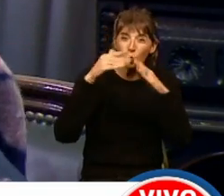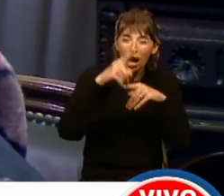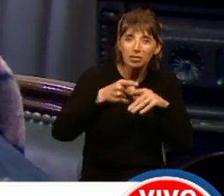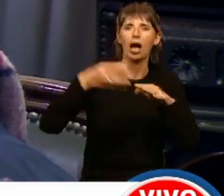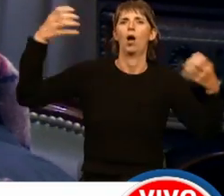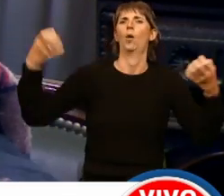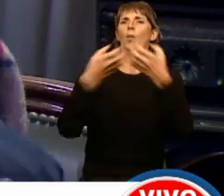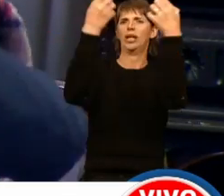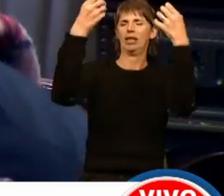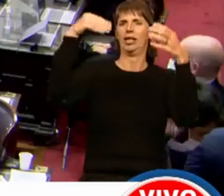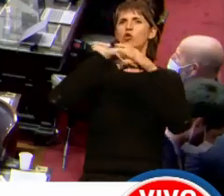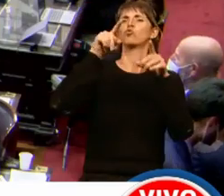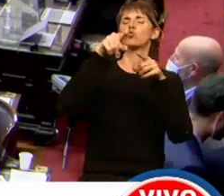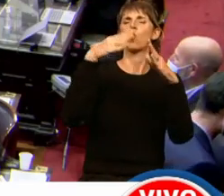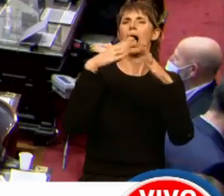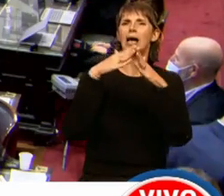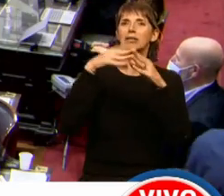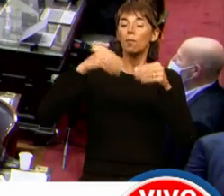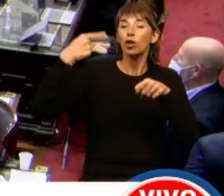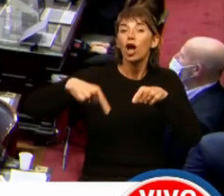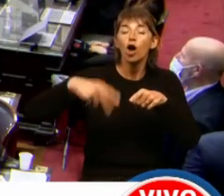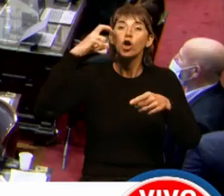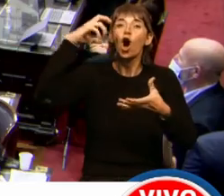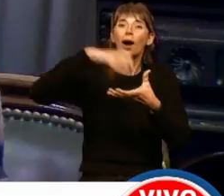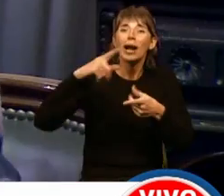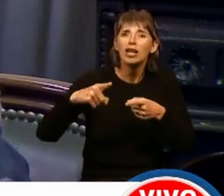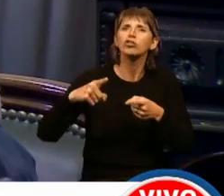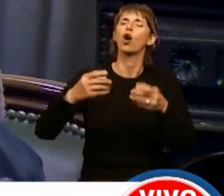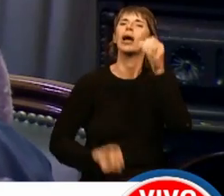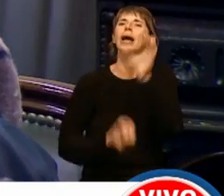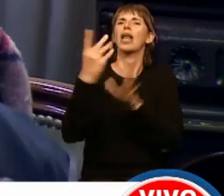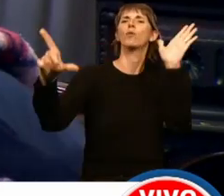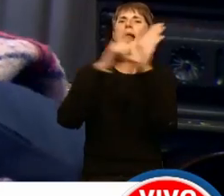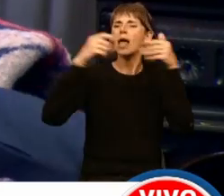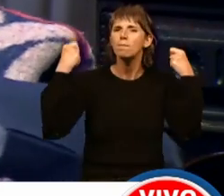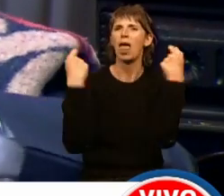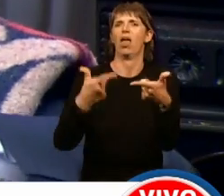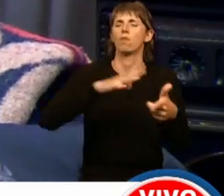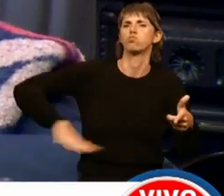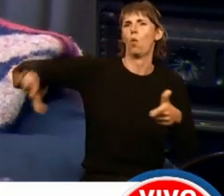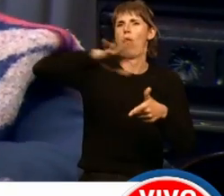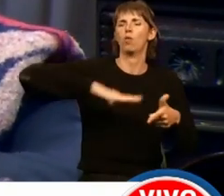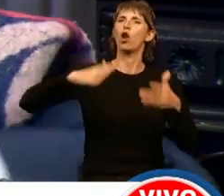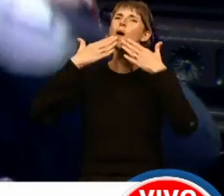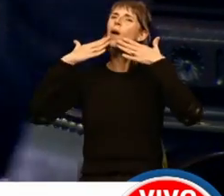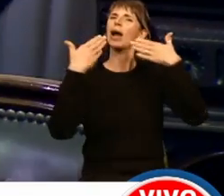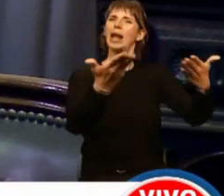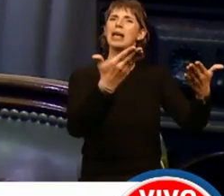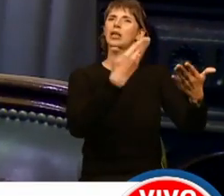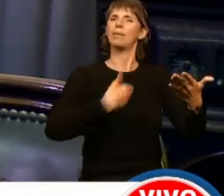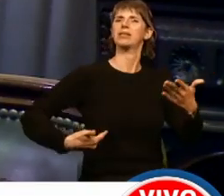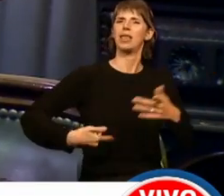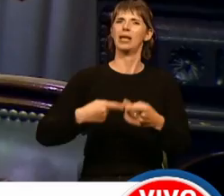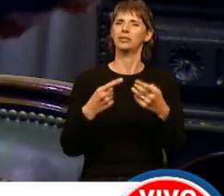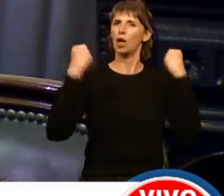porque el congreso de la nación está dictando una ley que para el pueblo mi amigo gracias presidente vamos